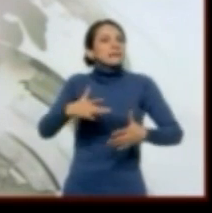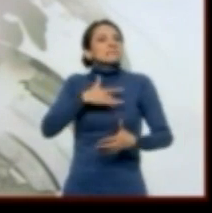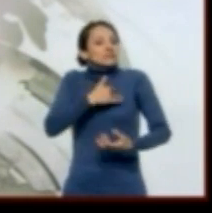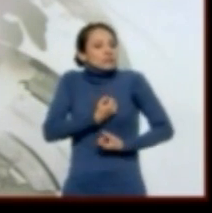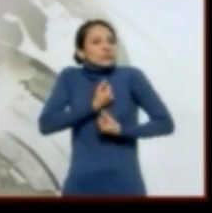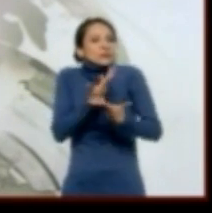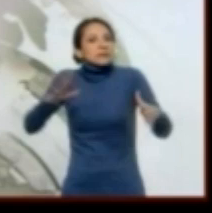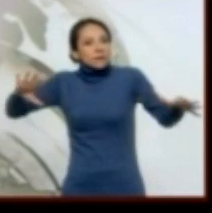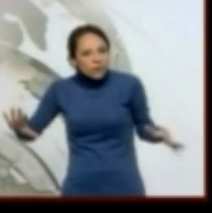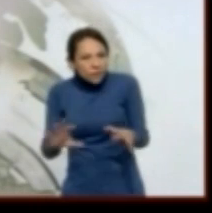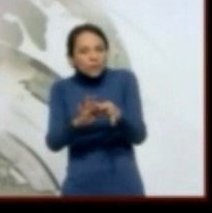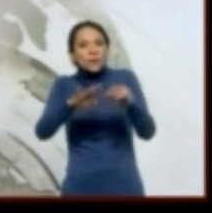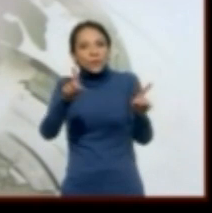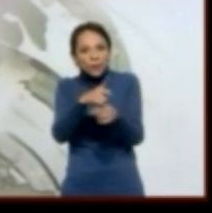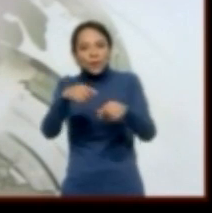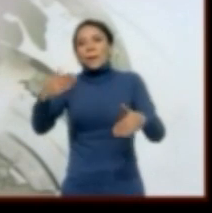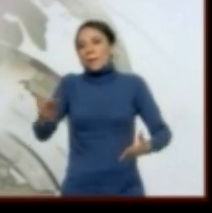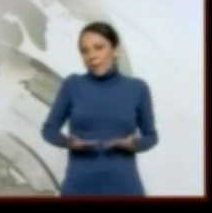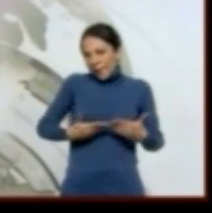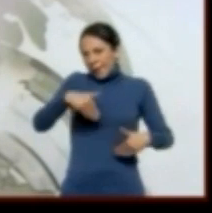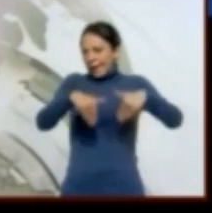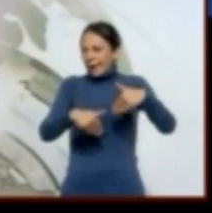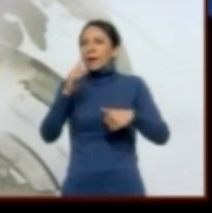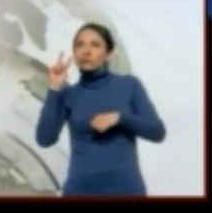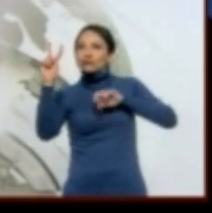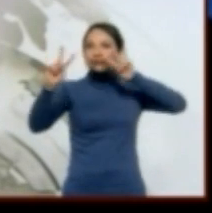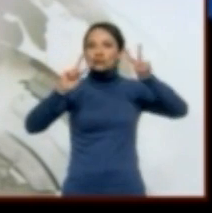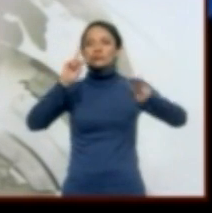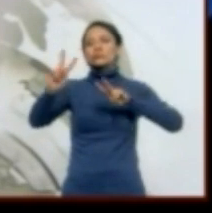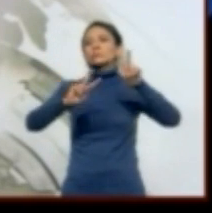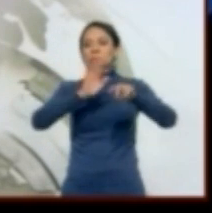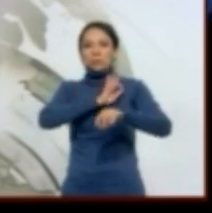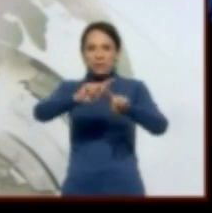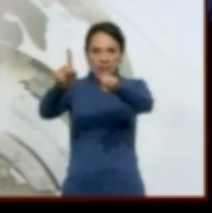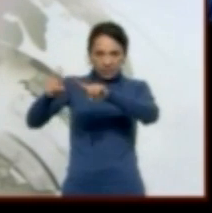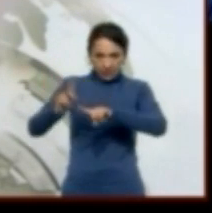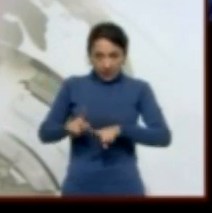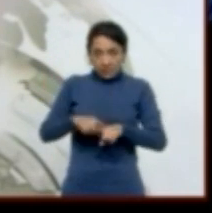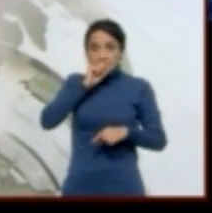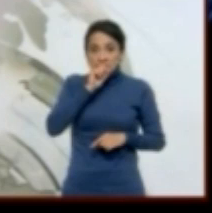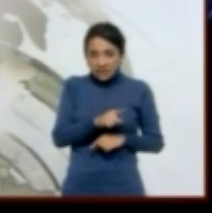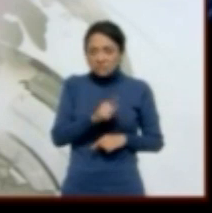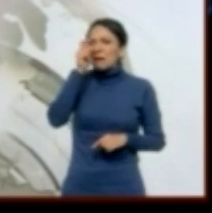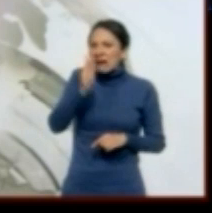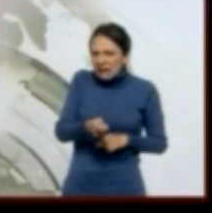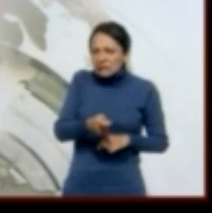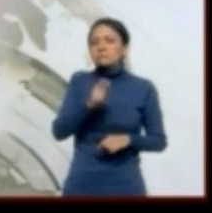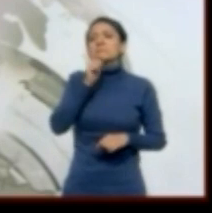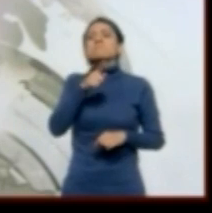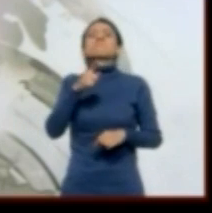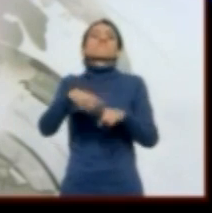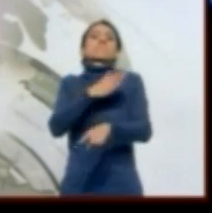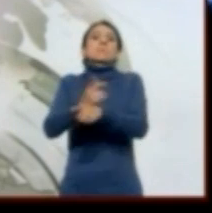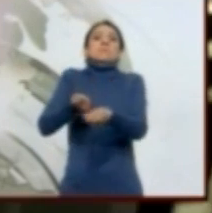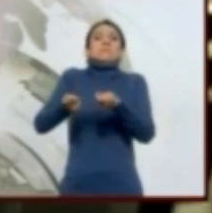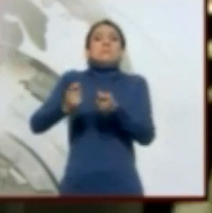música, danza y algunas expresiones audiovisuales. Ahora la han traído aquí. Y estas son las palabras de la coordinadora de Más allá